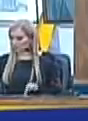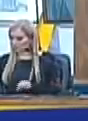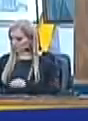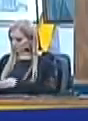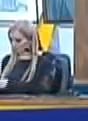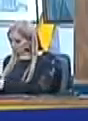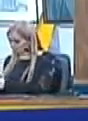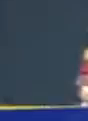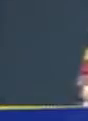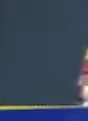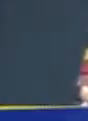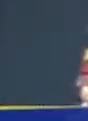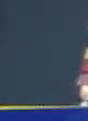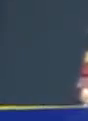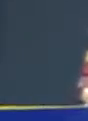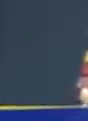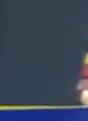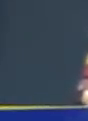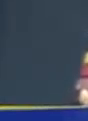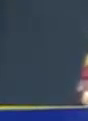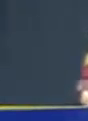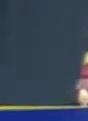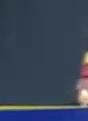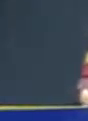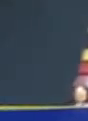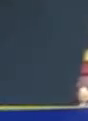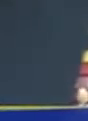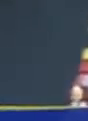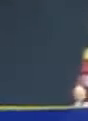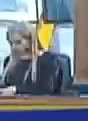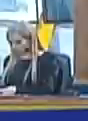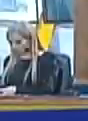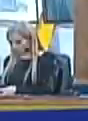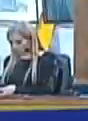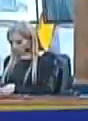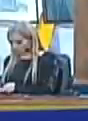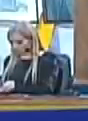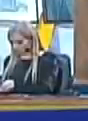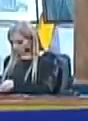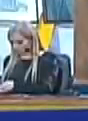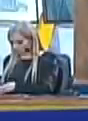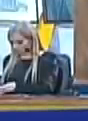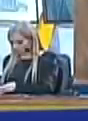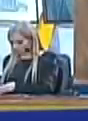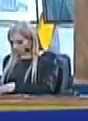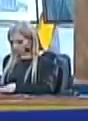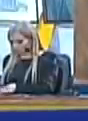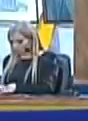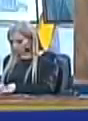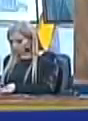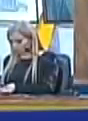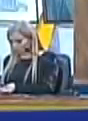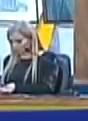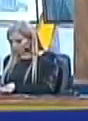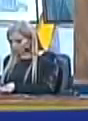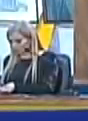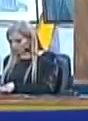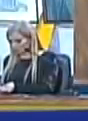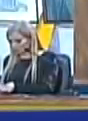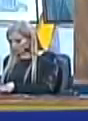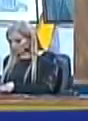a la asamblea un mensaje en que dará cuenta de los aspectos políticos económicos sociales y administrativos